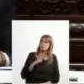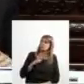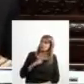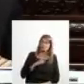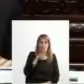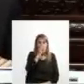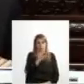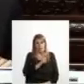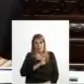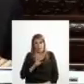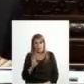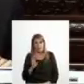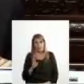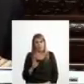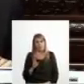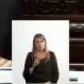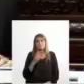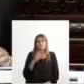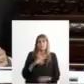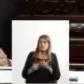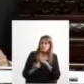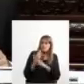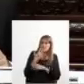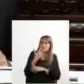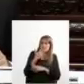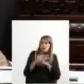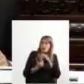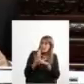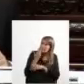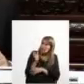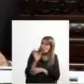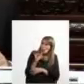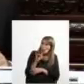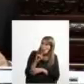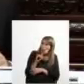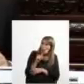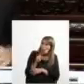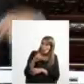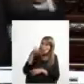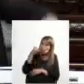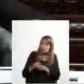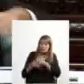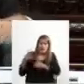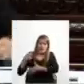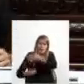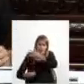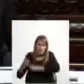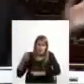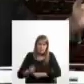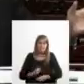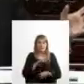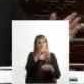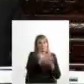Se cansó el que se levanta a las cinco de la mañana a ordenar todos los días del año y después de tarde vuelve,